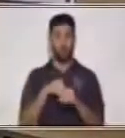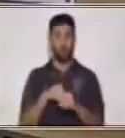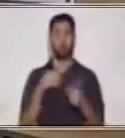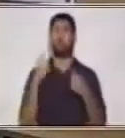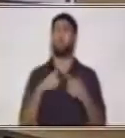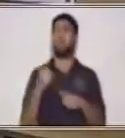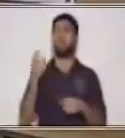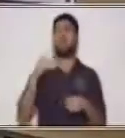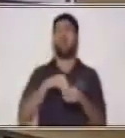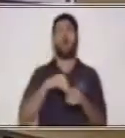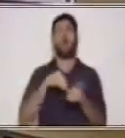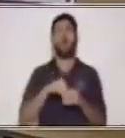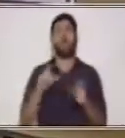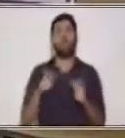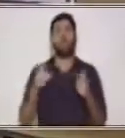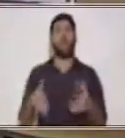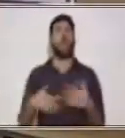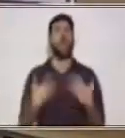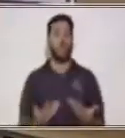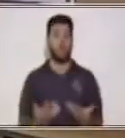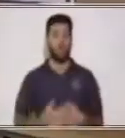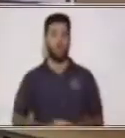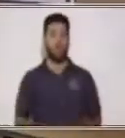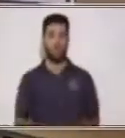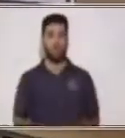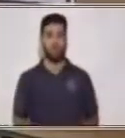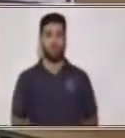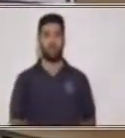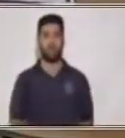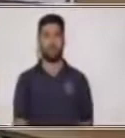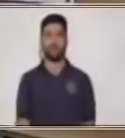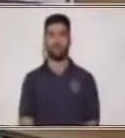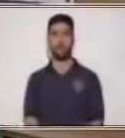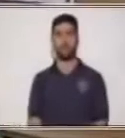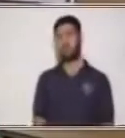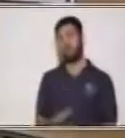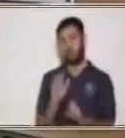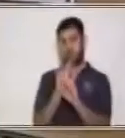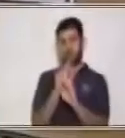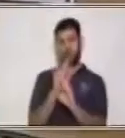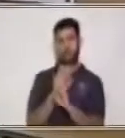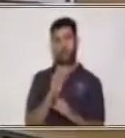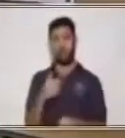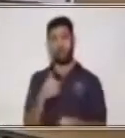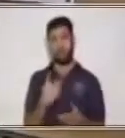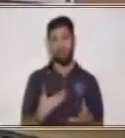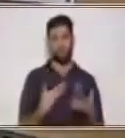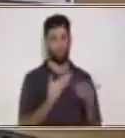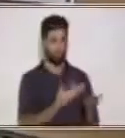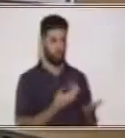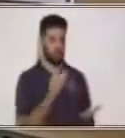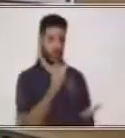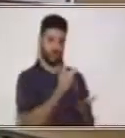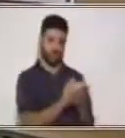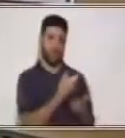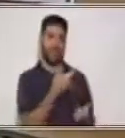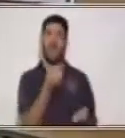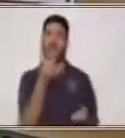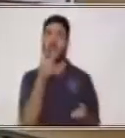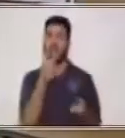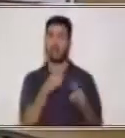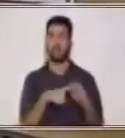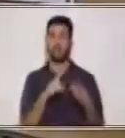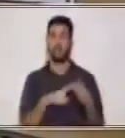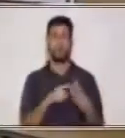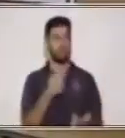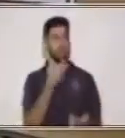ahorrar? Si mamá le da dinero y, por ejemplo, le da dinero para que compre una galleta o para